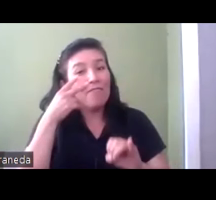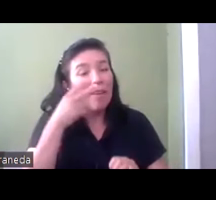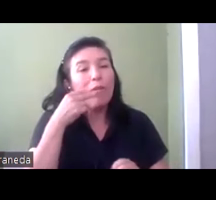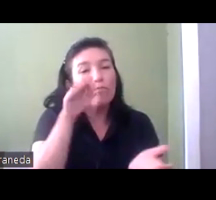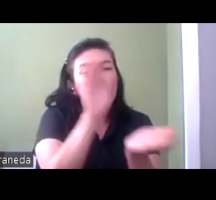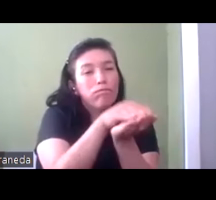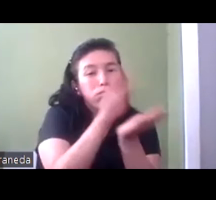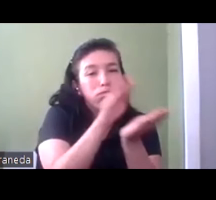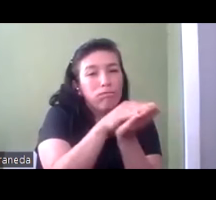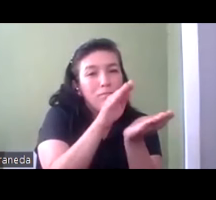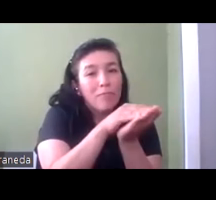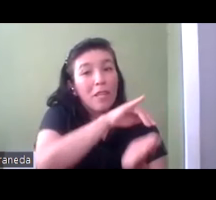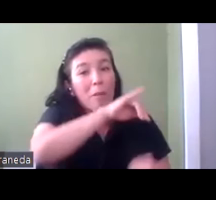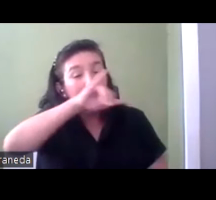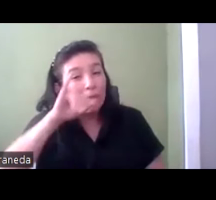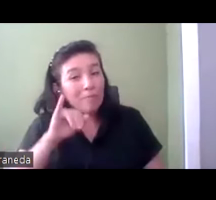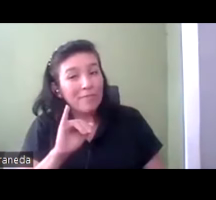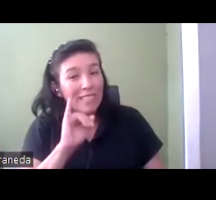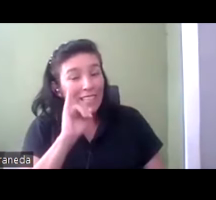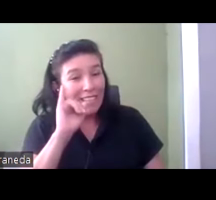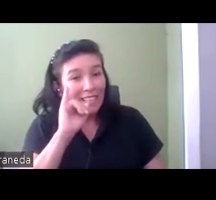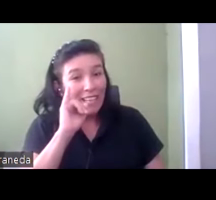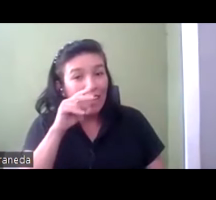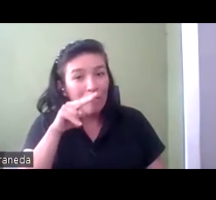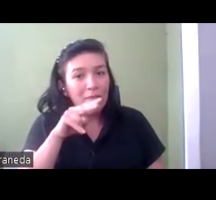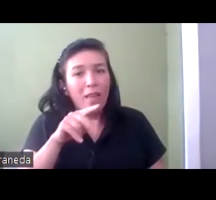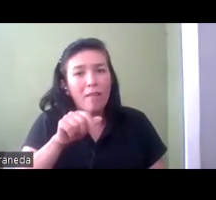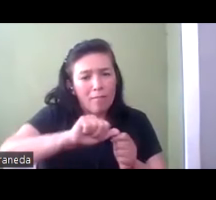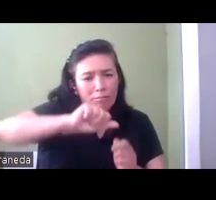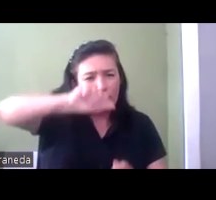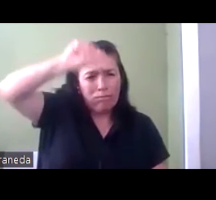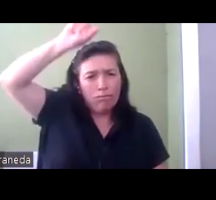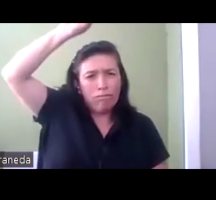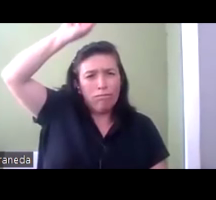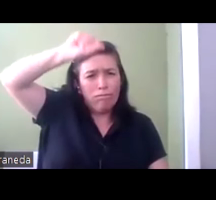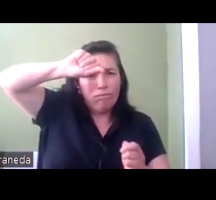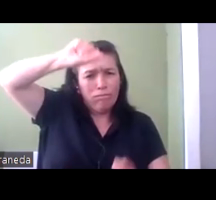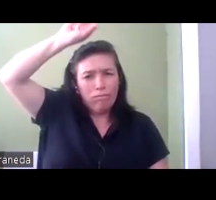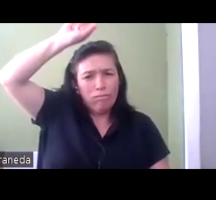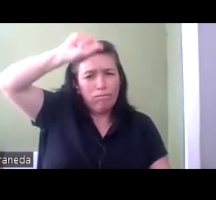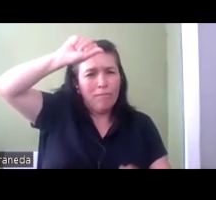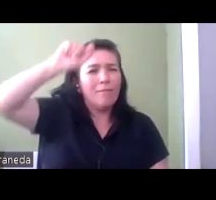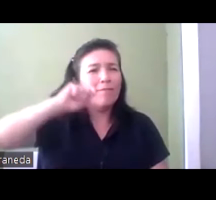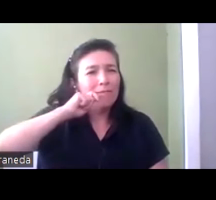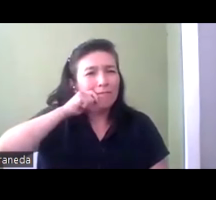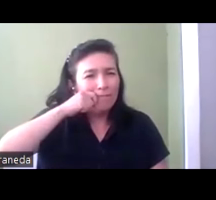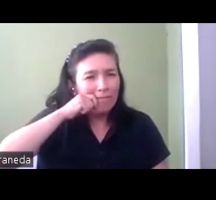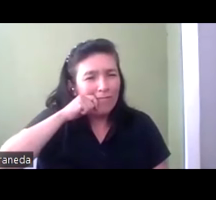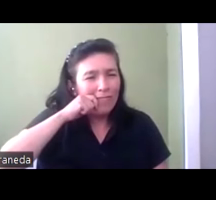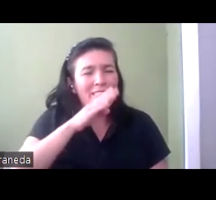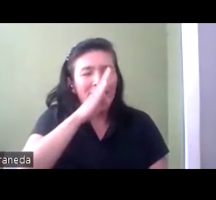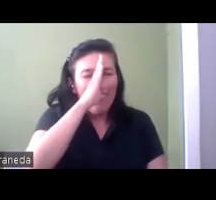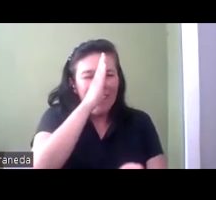que el conchal posee cierta magnitud, cierta altura, que implica ciertas decisiones antrópicas,